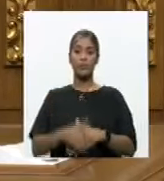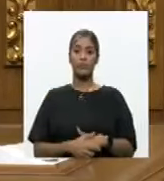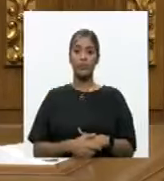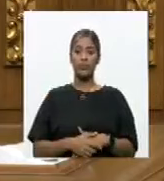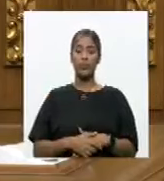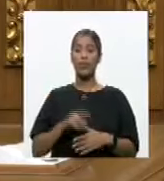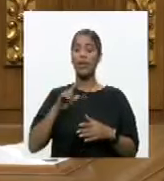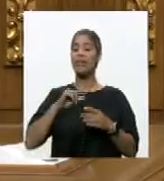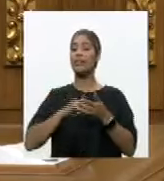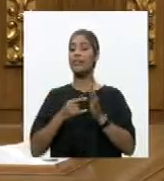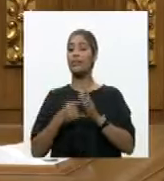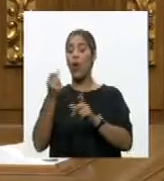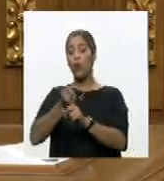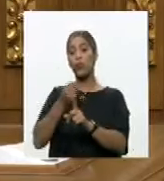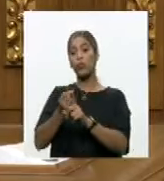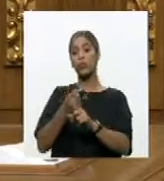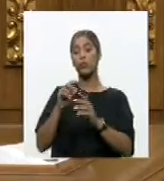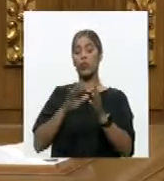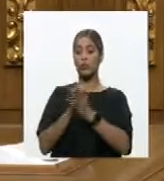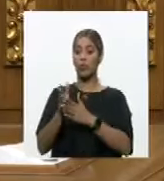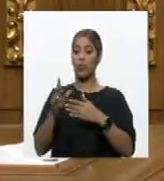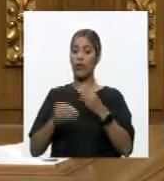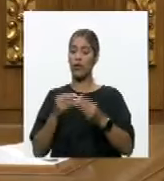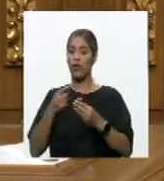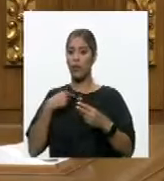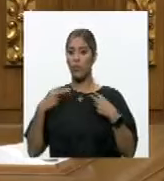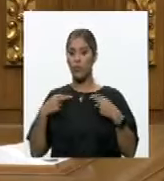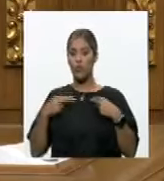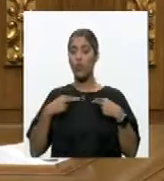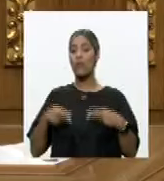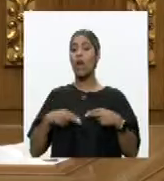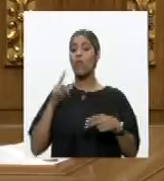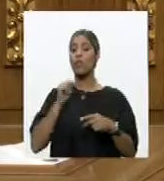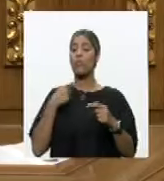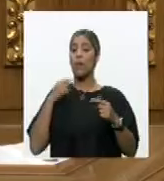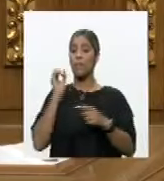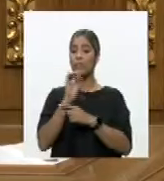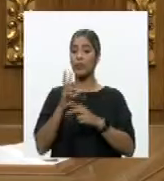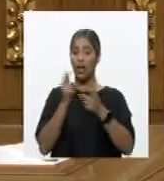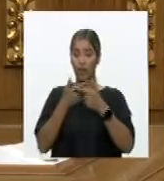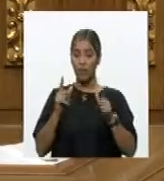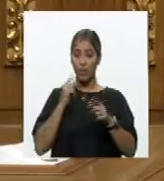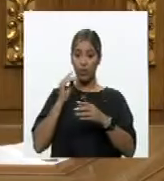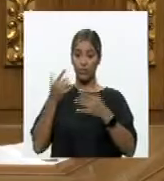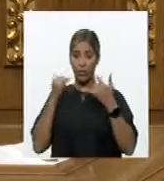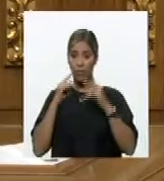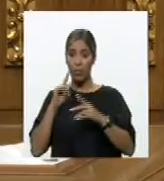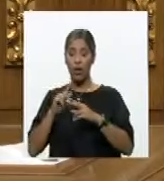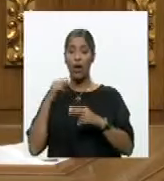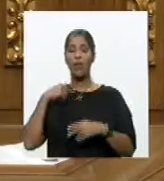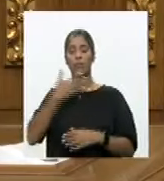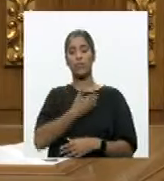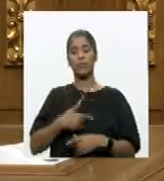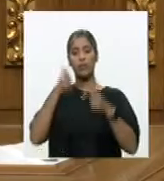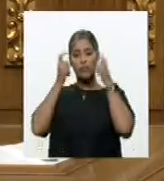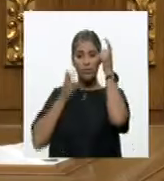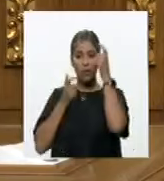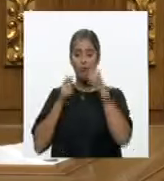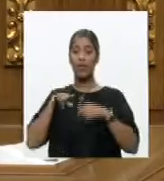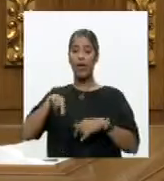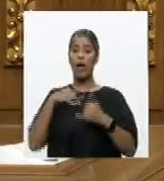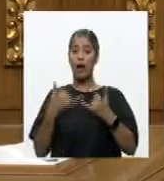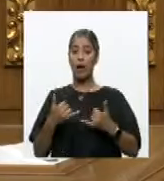un símbolo de las luchas por la causa humana y que su mensaje libertario fue enarbolado por el comandante Hugo Chávez y